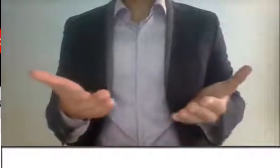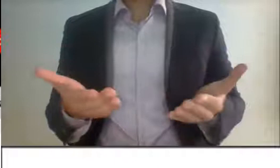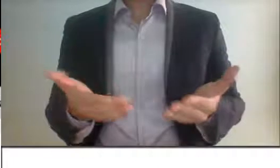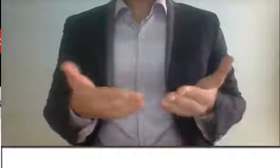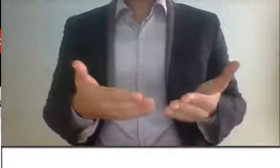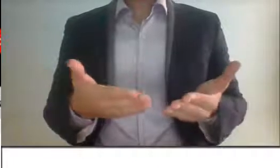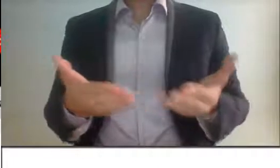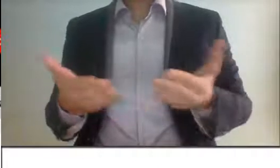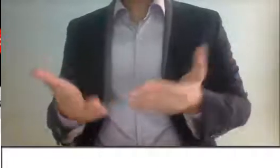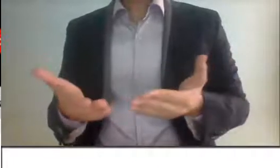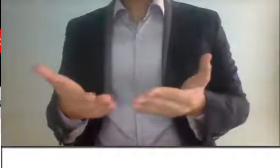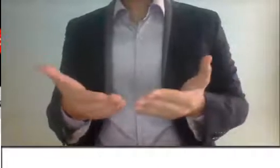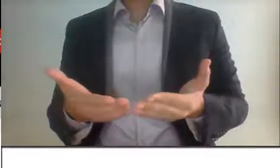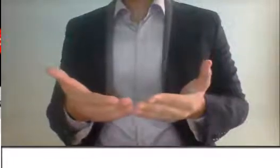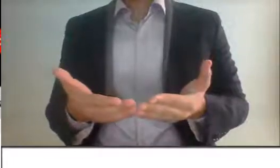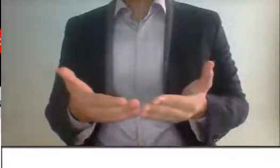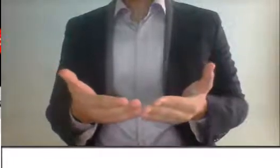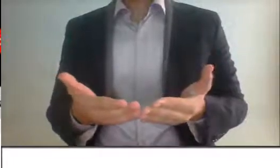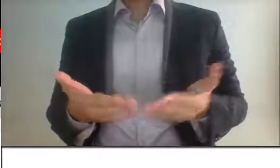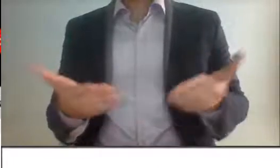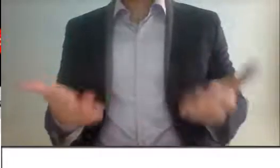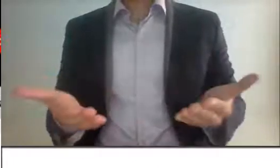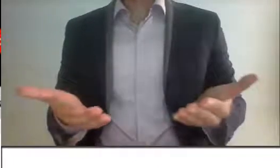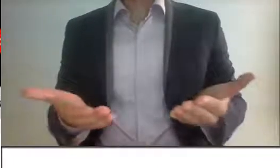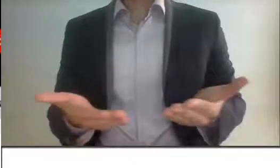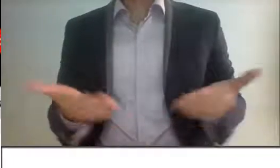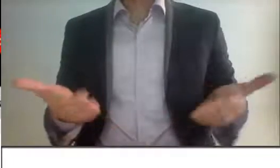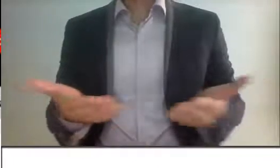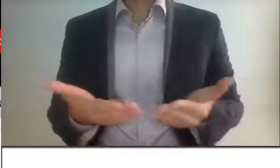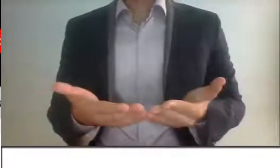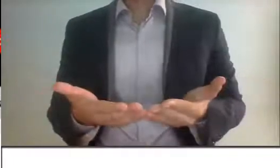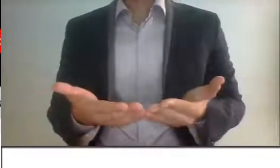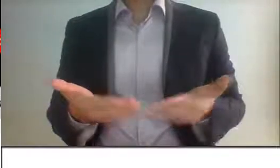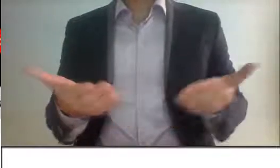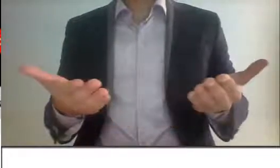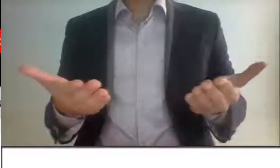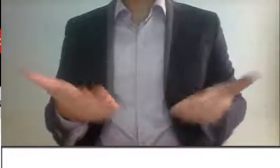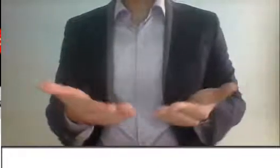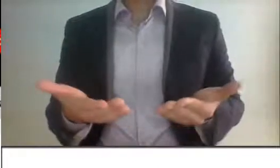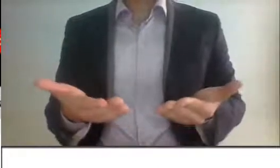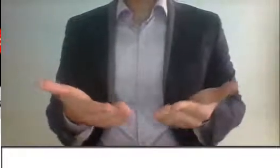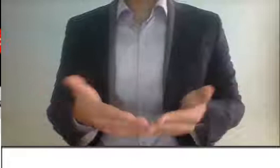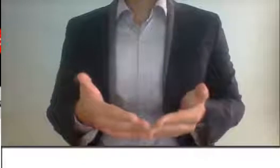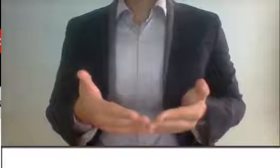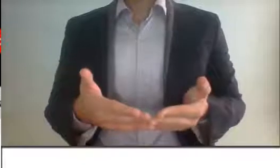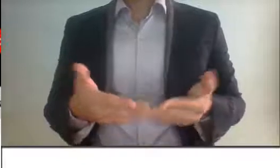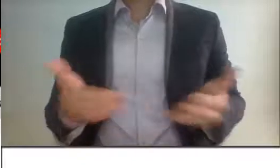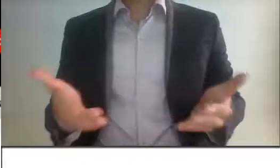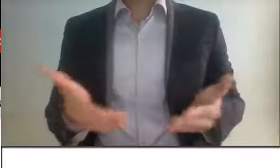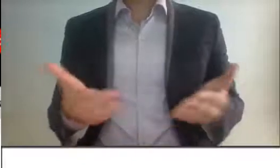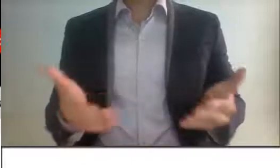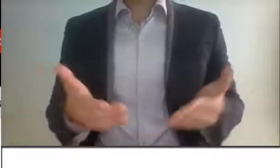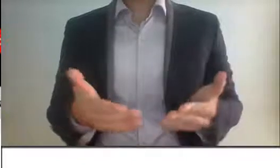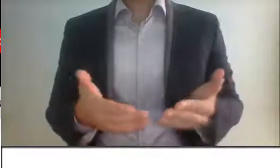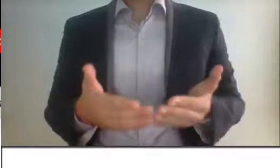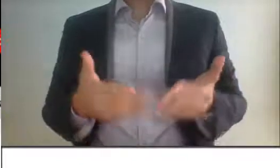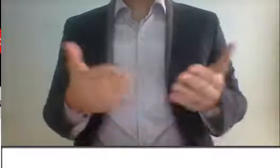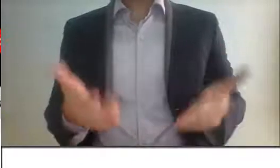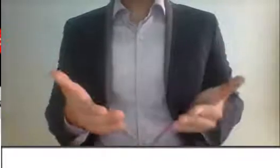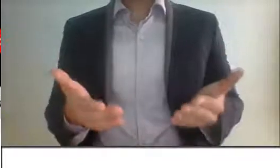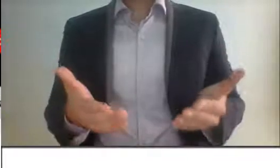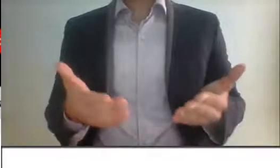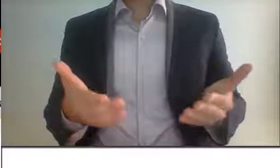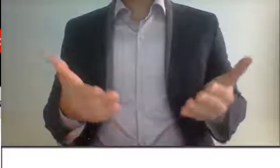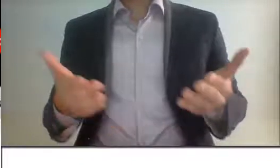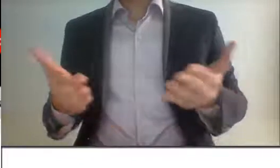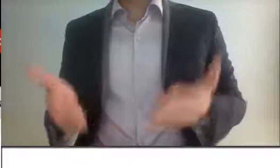las grandes empresas necesitan un beneficio cuando más tardar, aproximadamente en 4 años, cuando más tardar necesitan ya el retorno de la inversión y empezar a